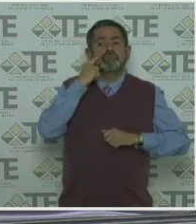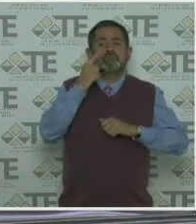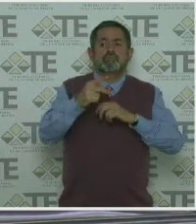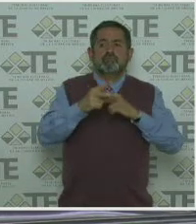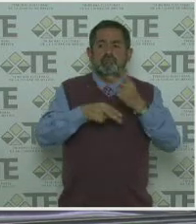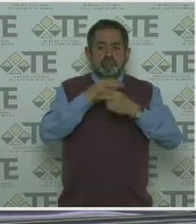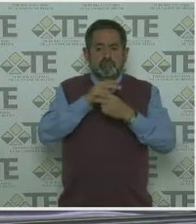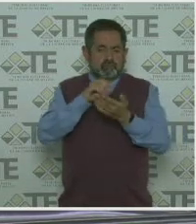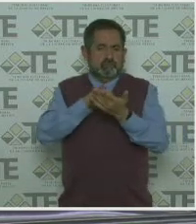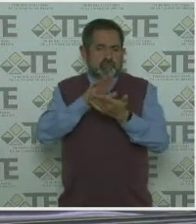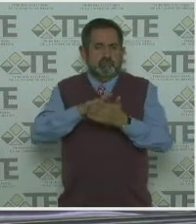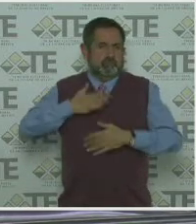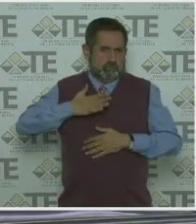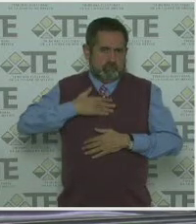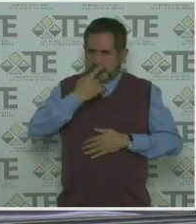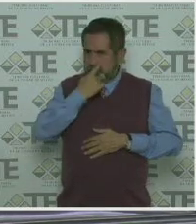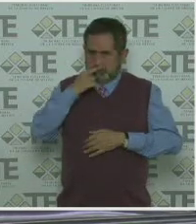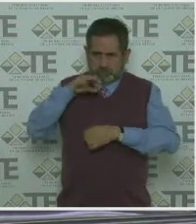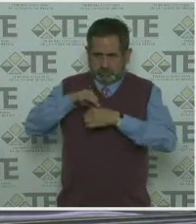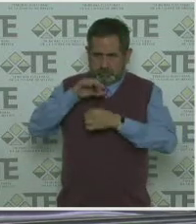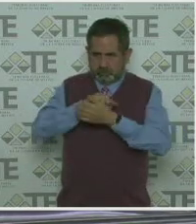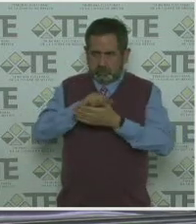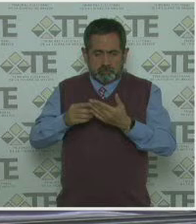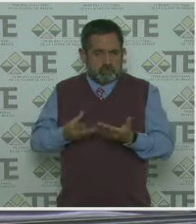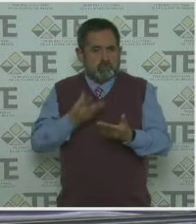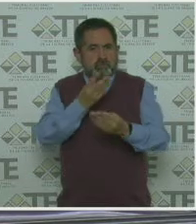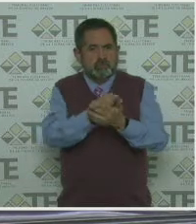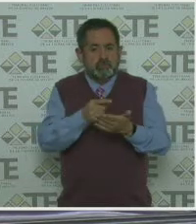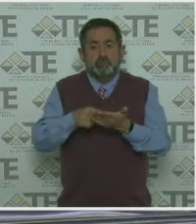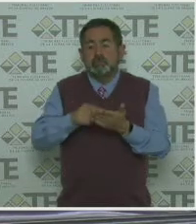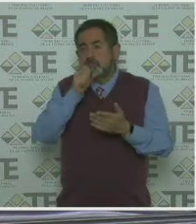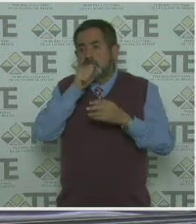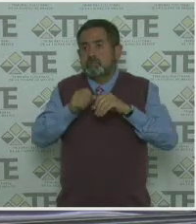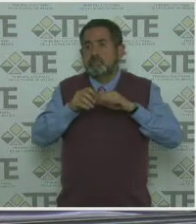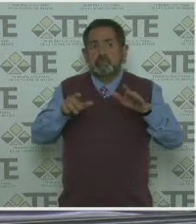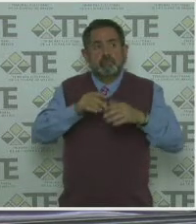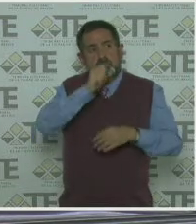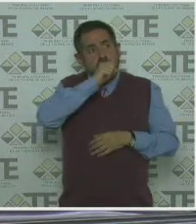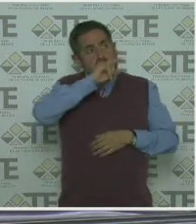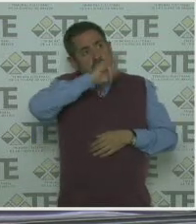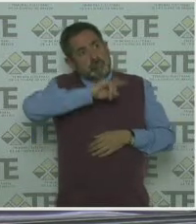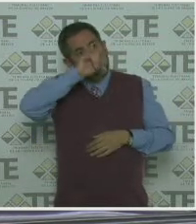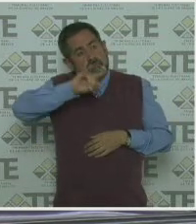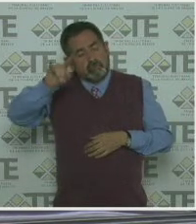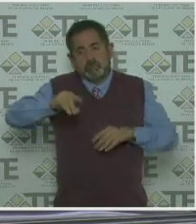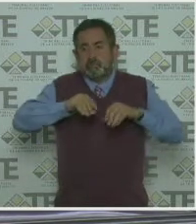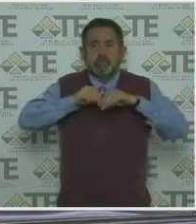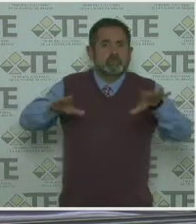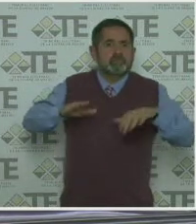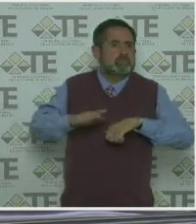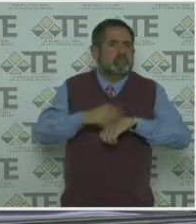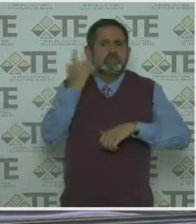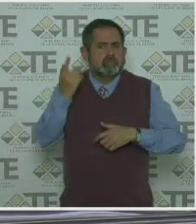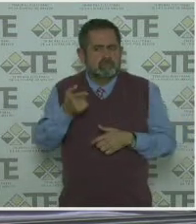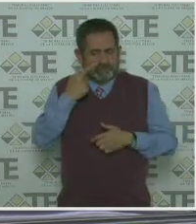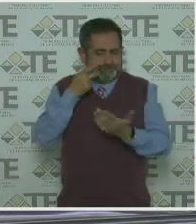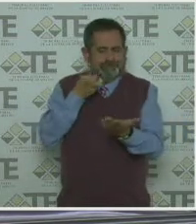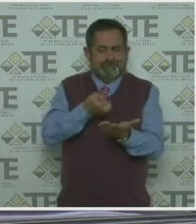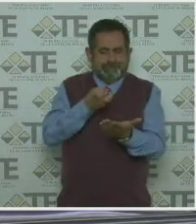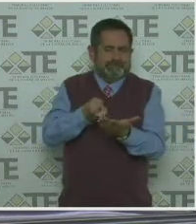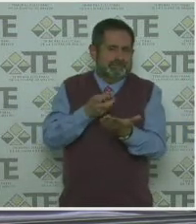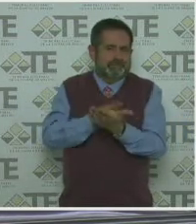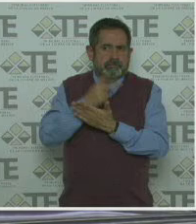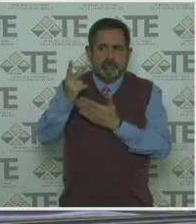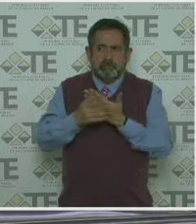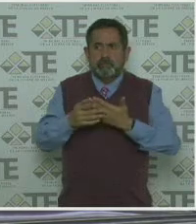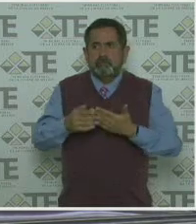omitiría en el correspondiente voto particular, un ejemplo de la cédula de publicación en estrados y de la razón de fijación por cuanto hace a este